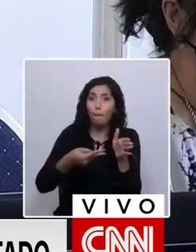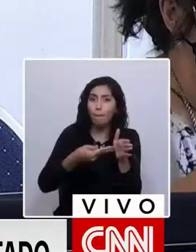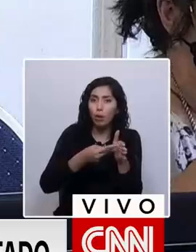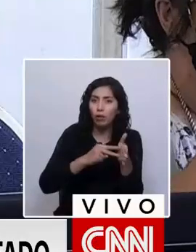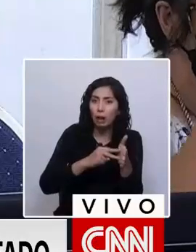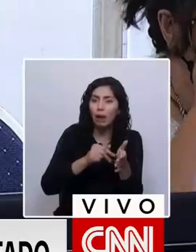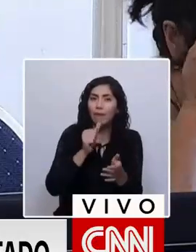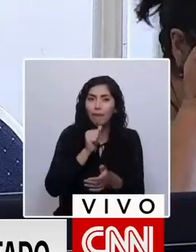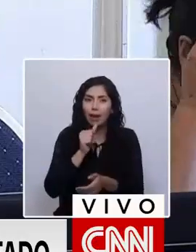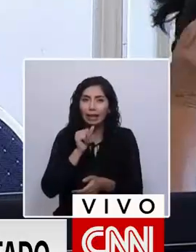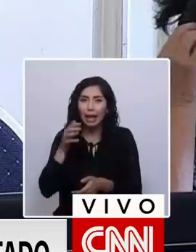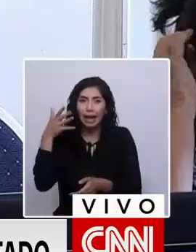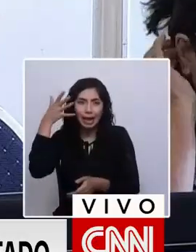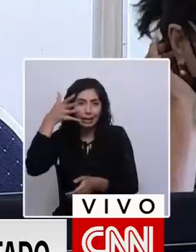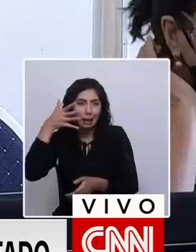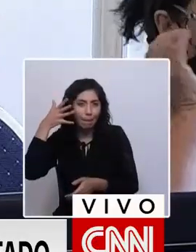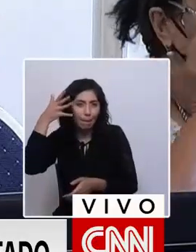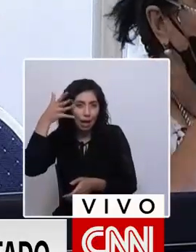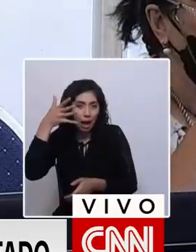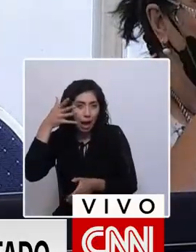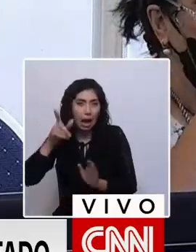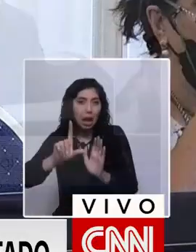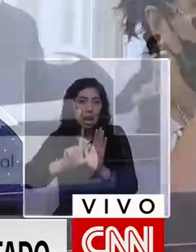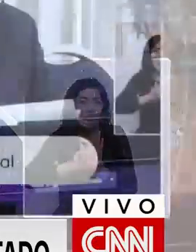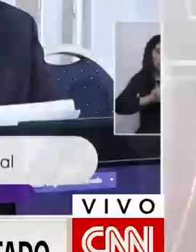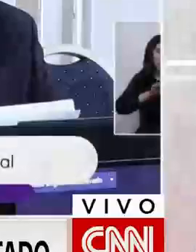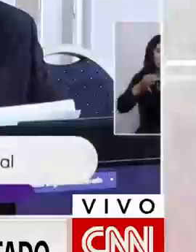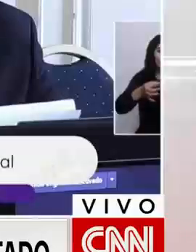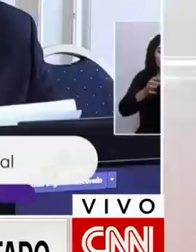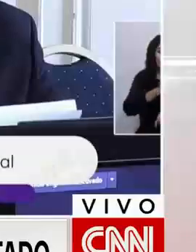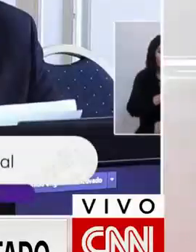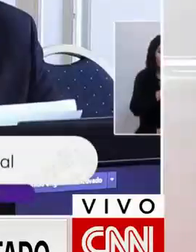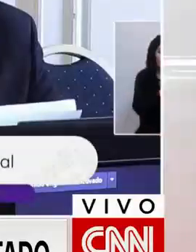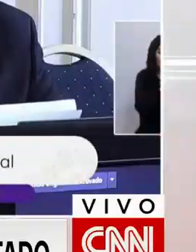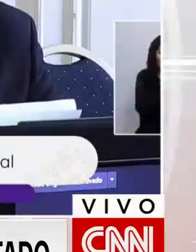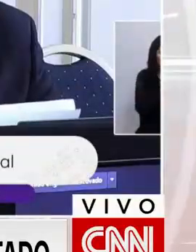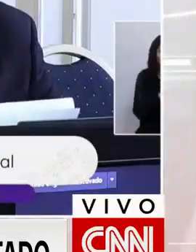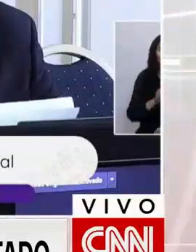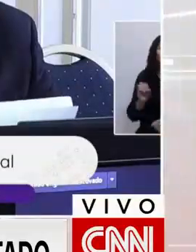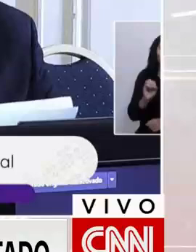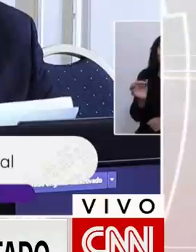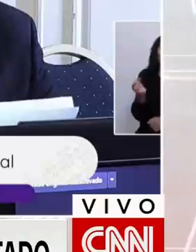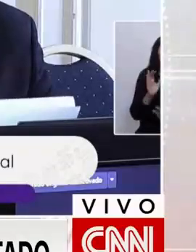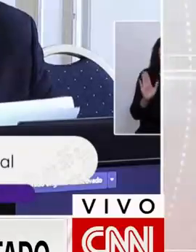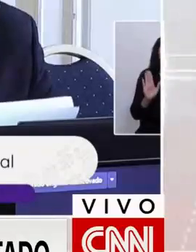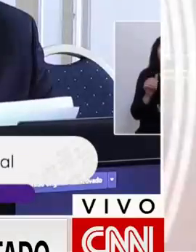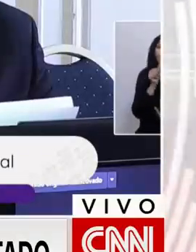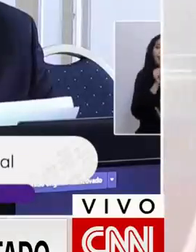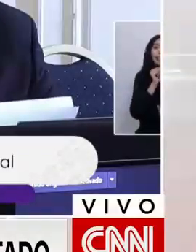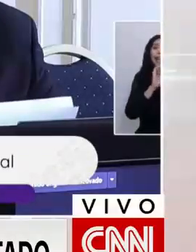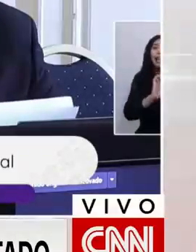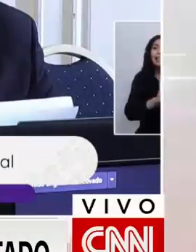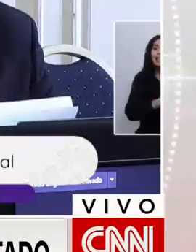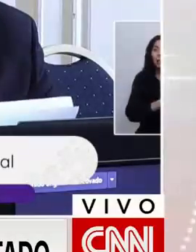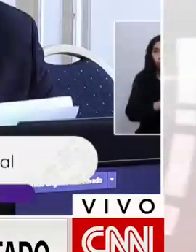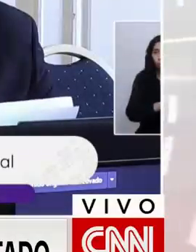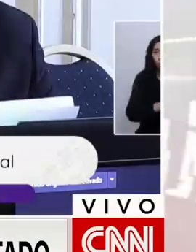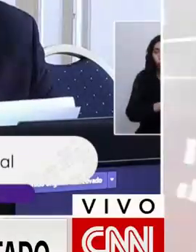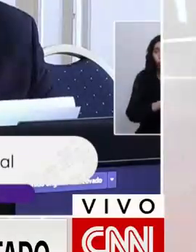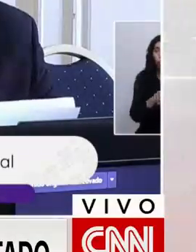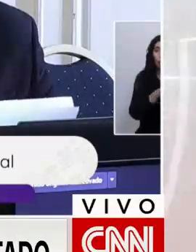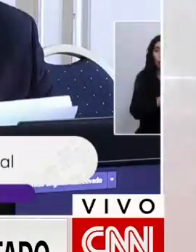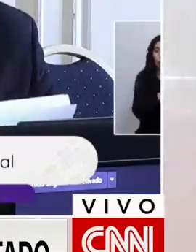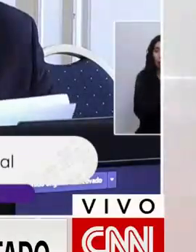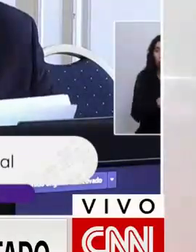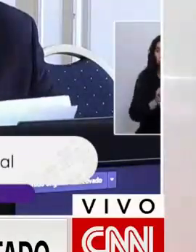para el informe de formas de Estado, de la Comisión de Formas de Estado. Claro, ahí se podría ver si finalmente se va a aprobar el Estado